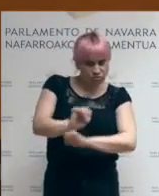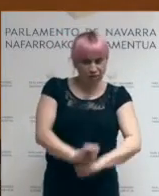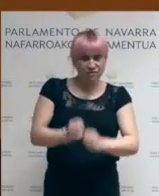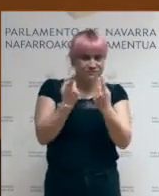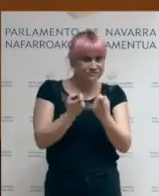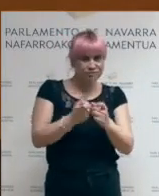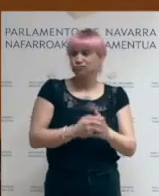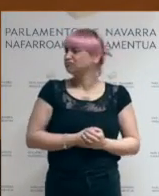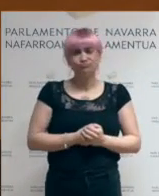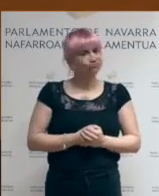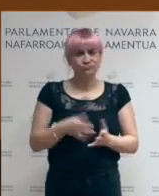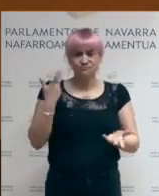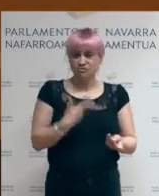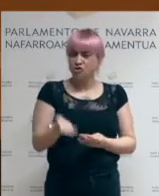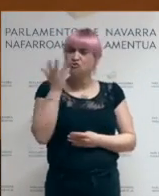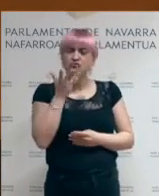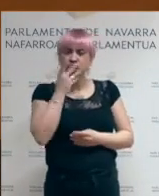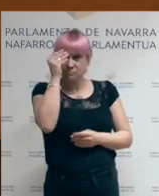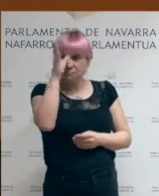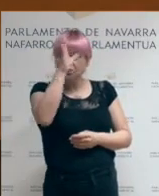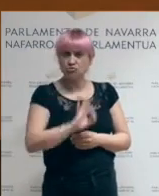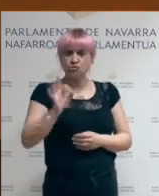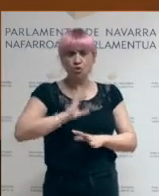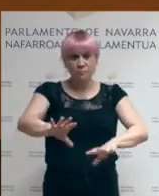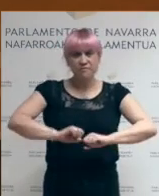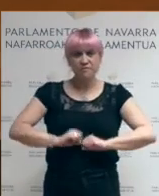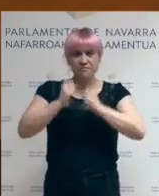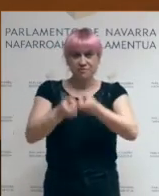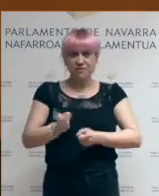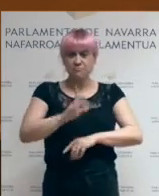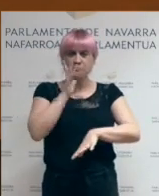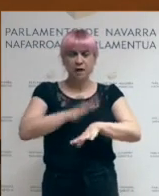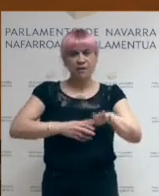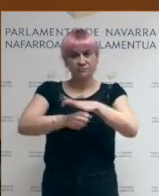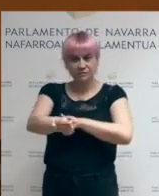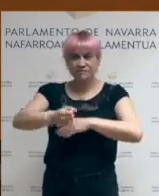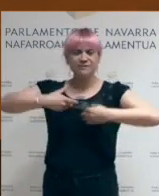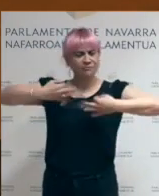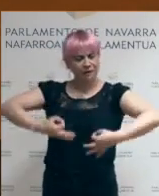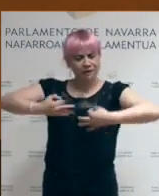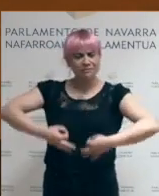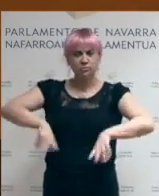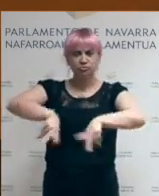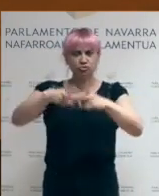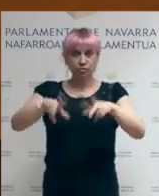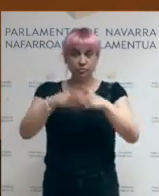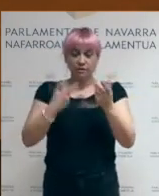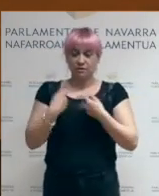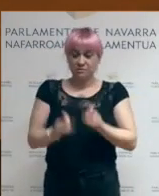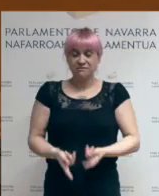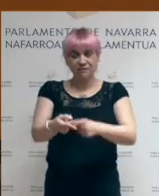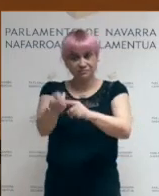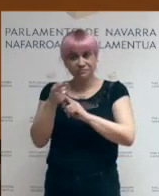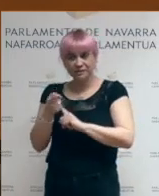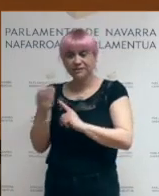ni de conocimientos y mucho menos de competencias a los más desfavorecidos para insertarse con garantías en una sociedad que les va a exigir